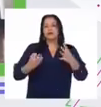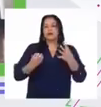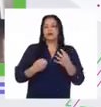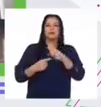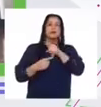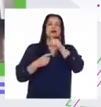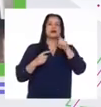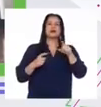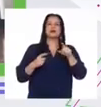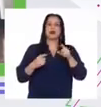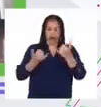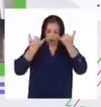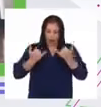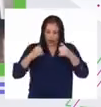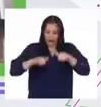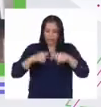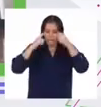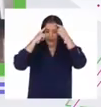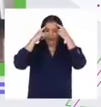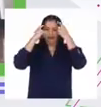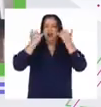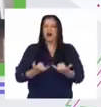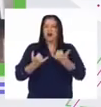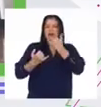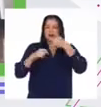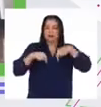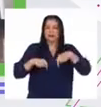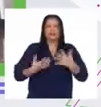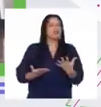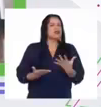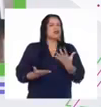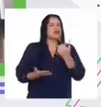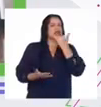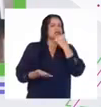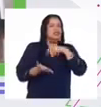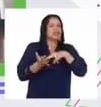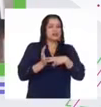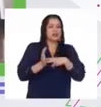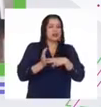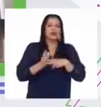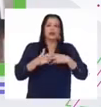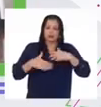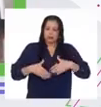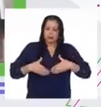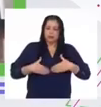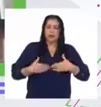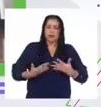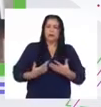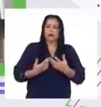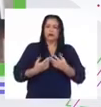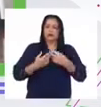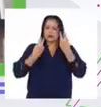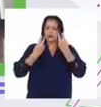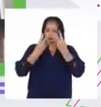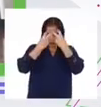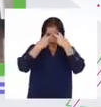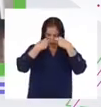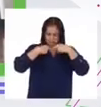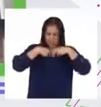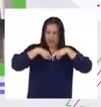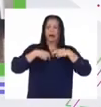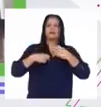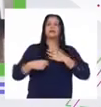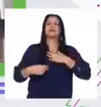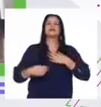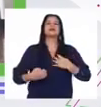en un estado de presencia. Ese estado de presencia nos ayuda a poder observar nuestras emociones de una